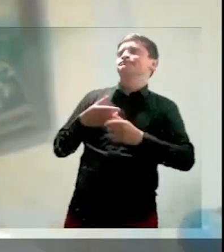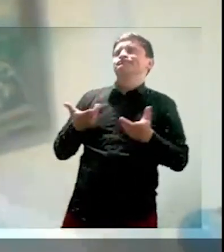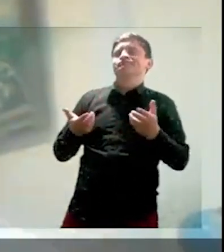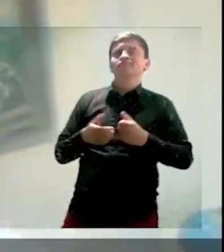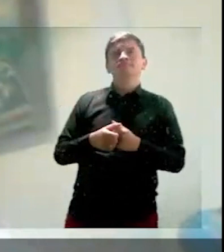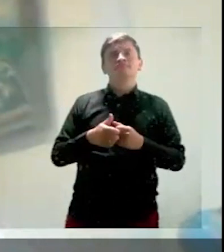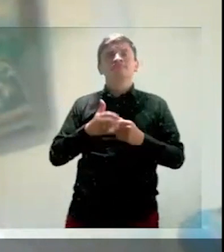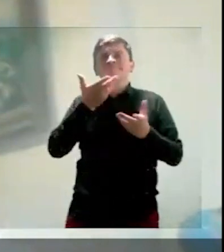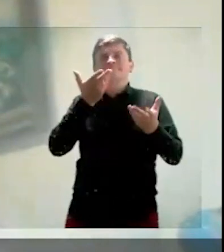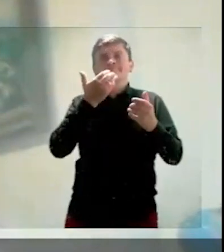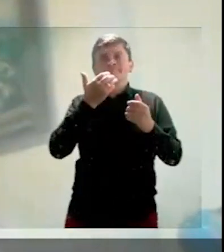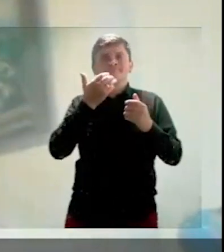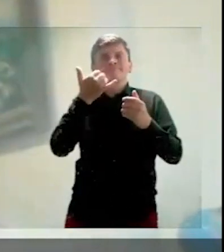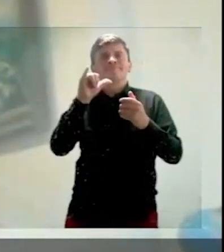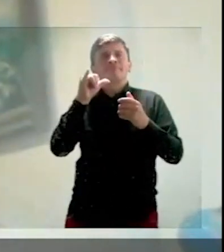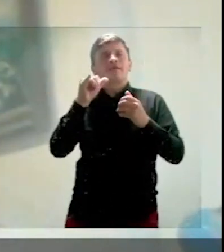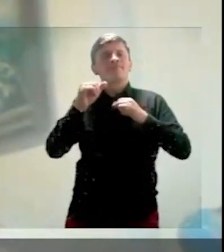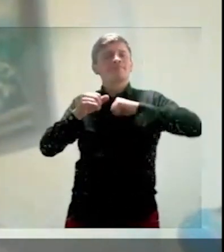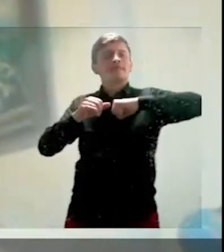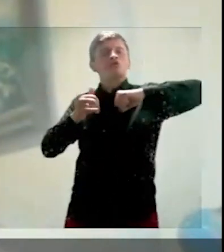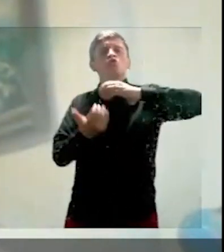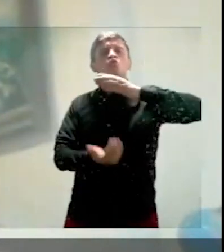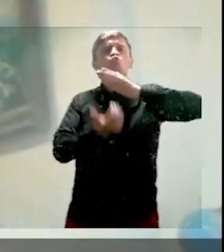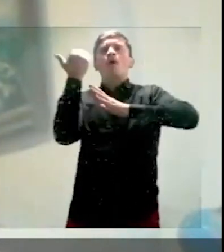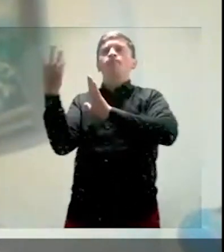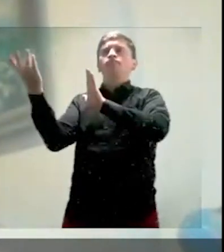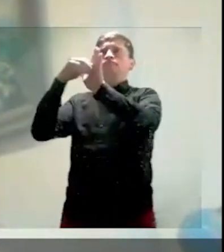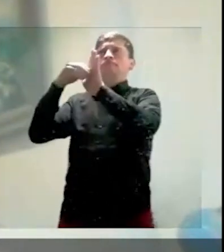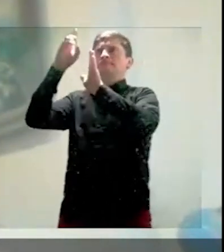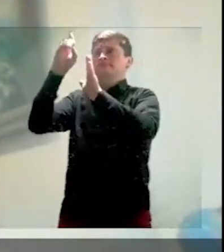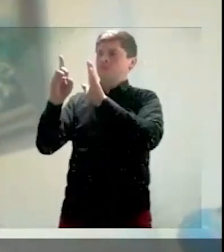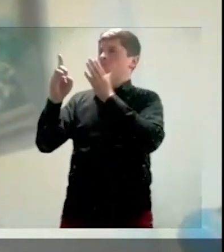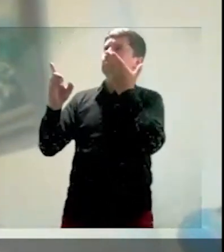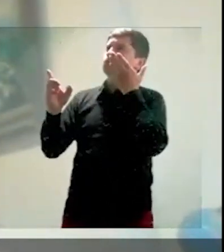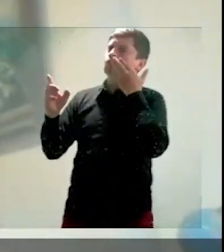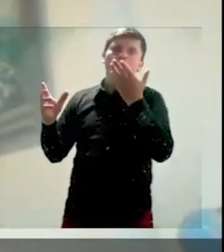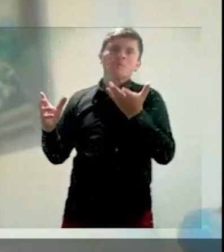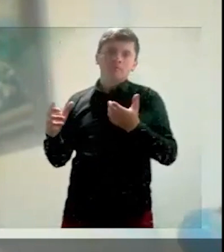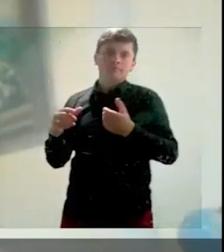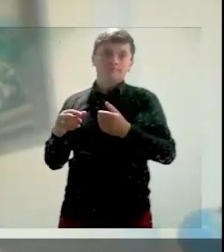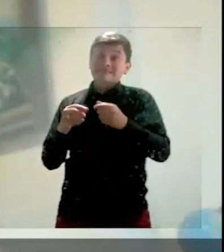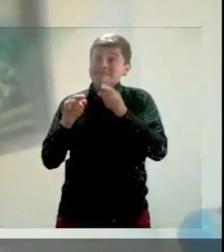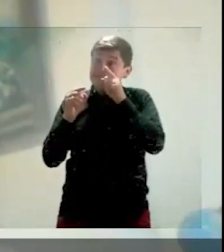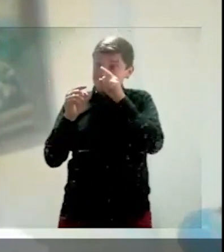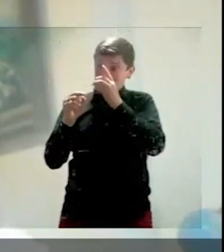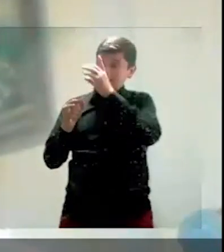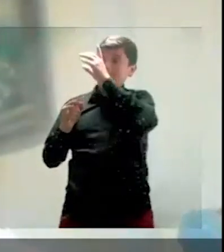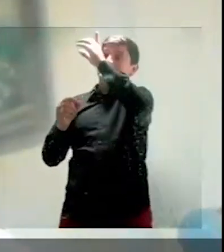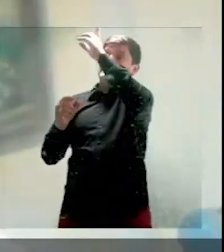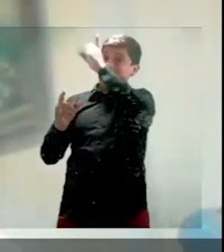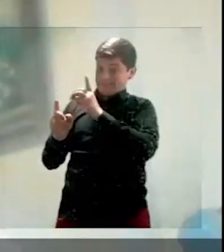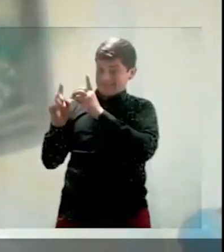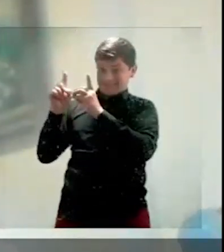de que ya tenemos un nuevo derecho? Es decir, que ya tenemos un nuevo derecho, pero una vez que ese derecho se